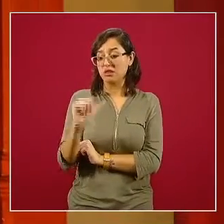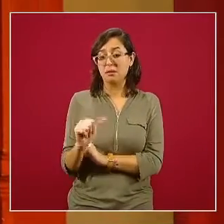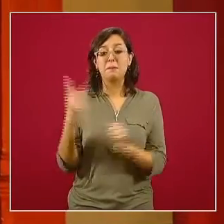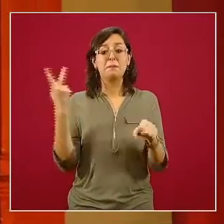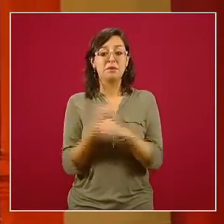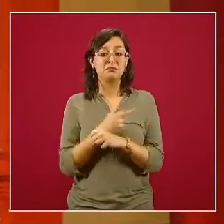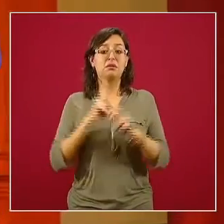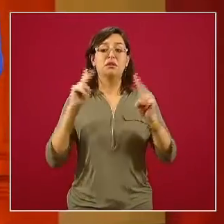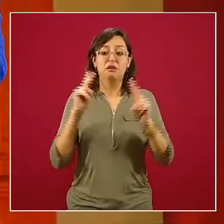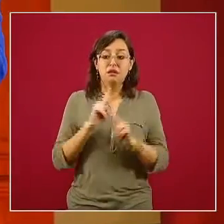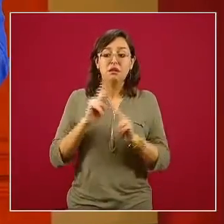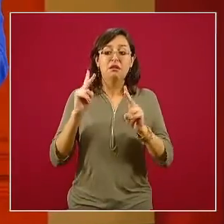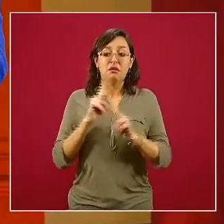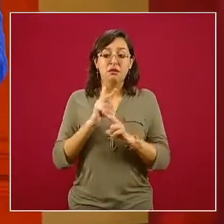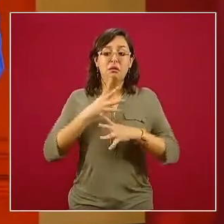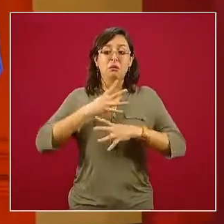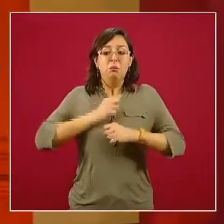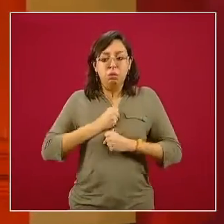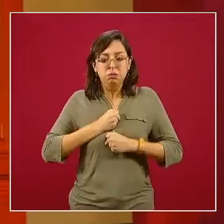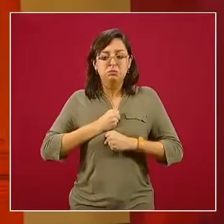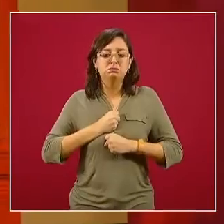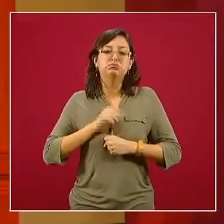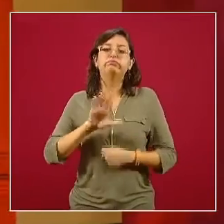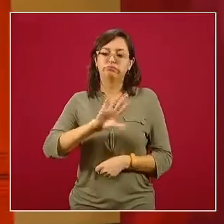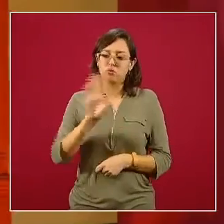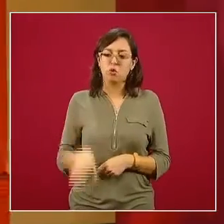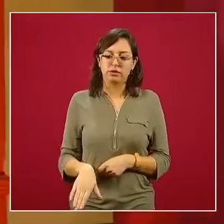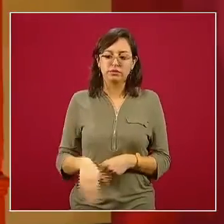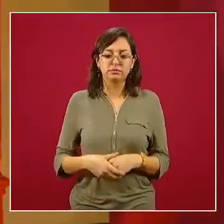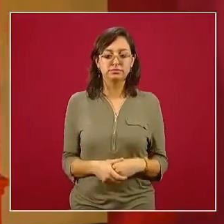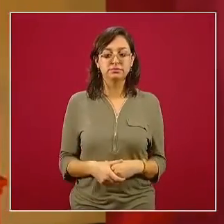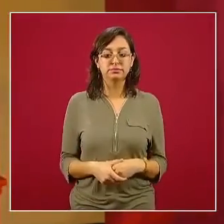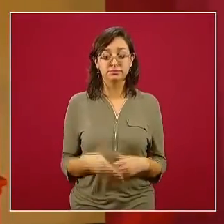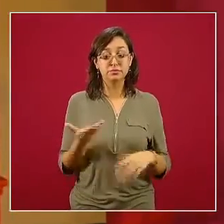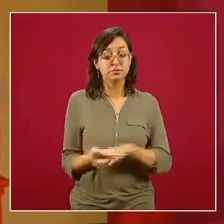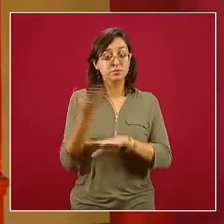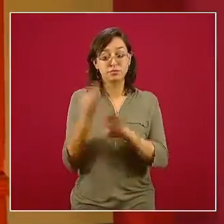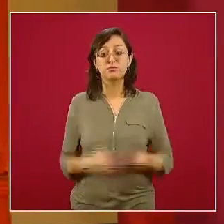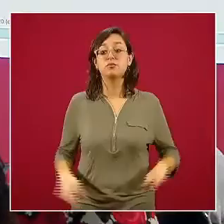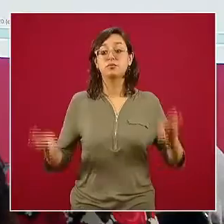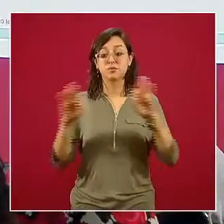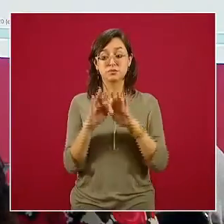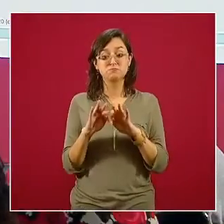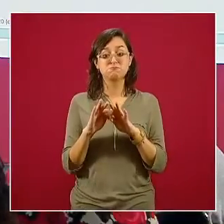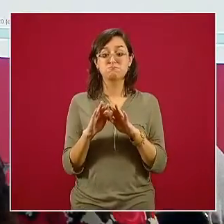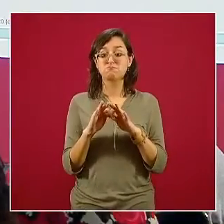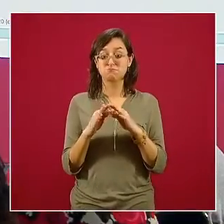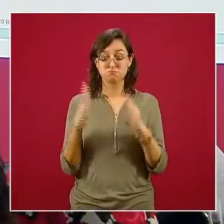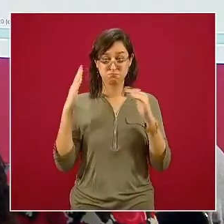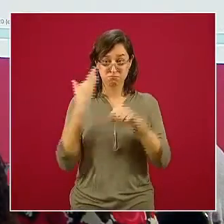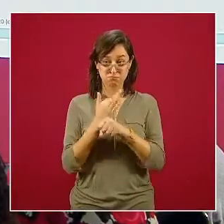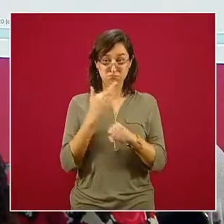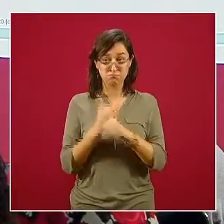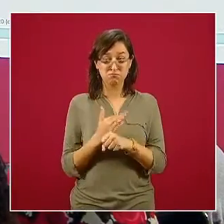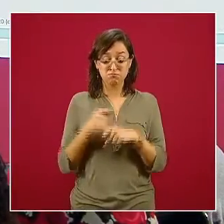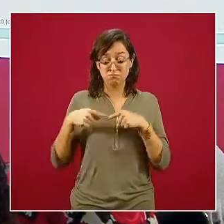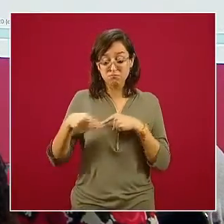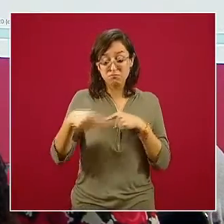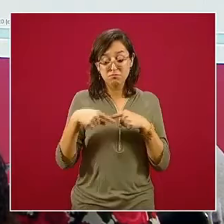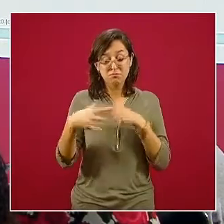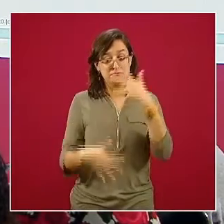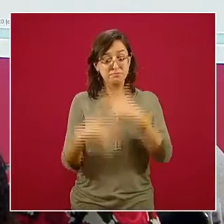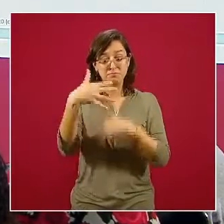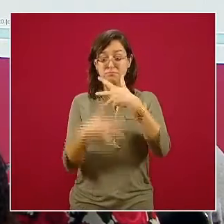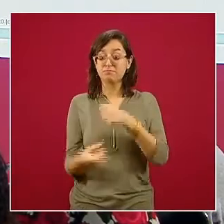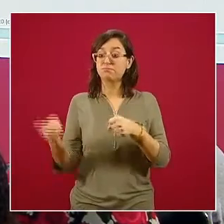insuficiencia respiratoria y ciertamente puede causar la muerte. Por eso es importantísimo no desaprovechar estos últimos 15